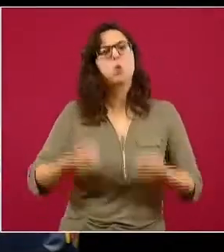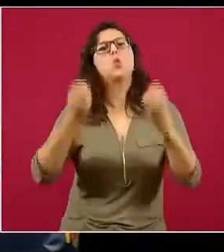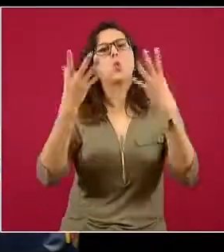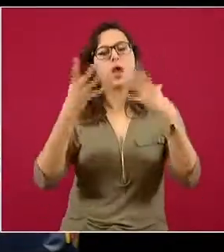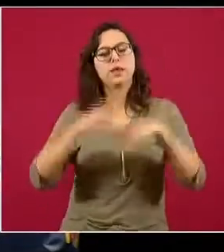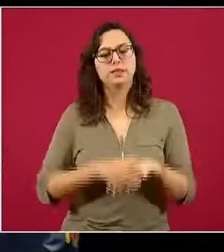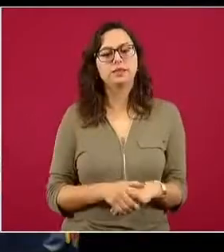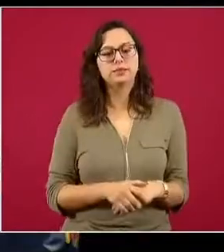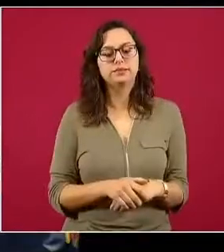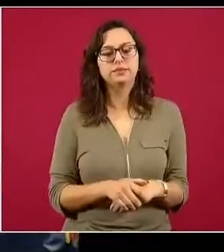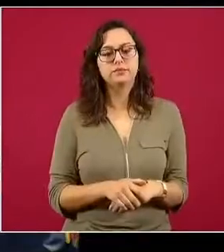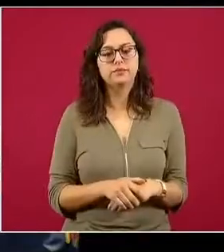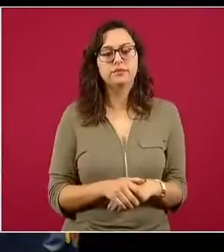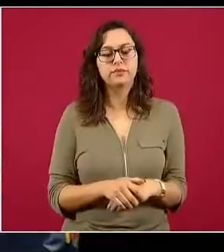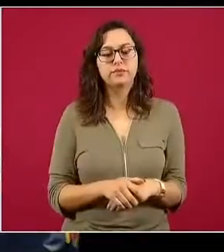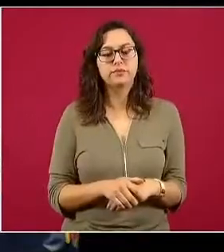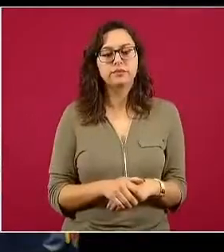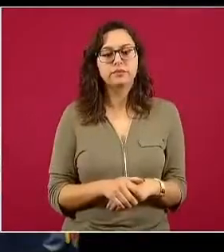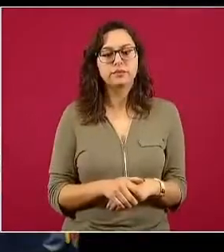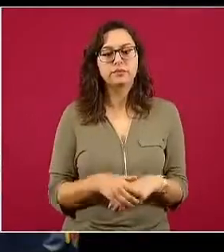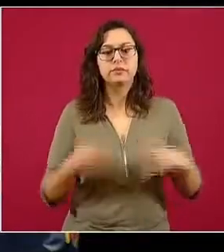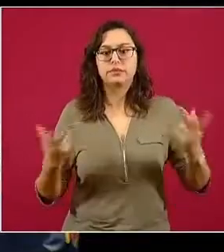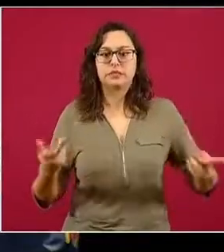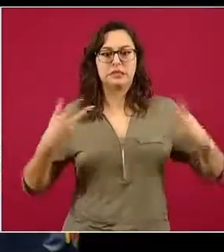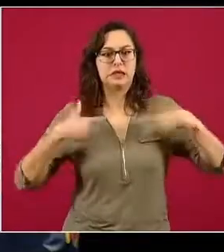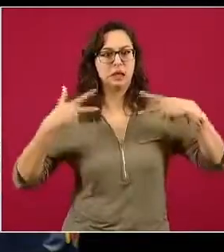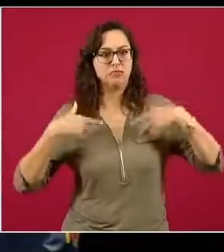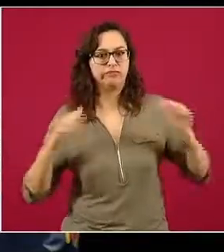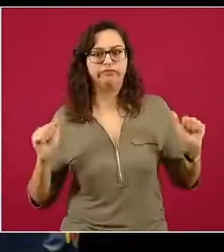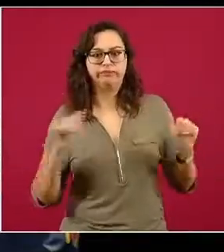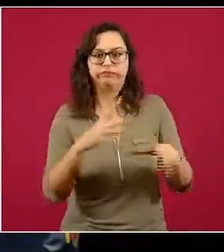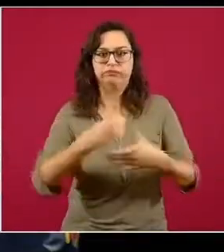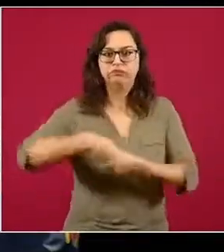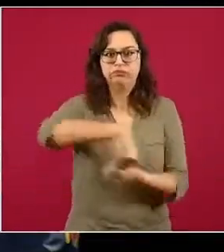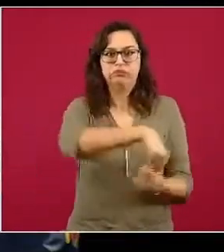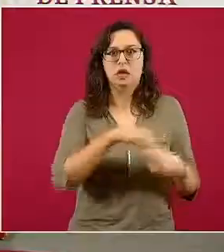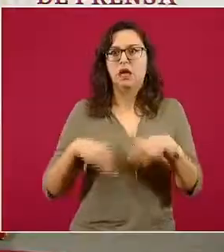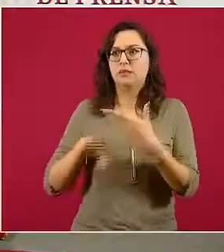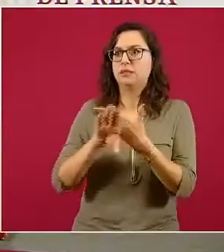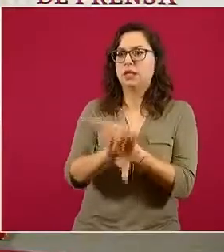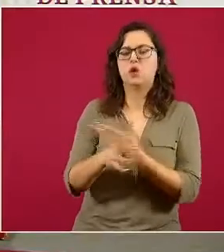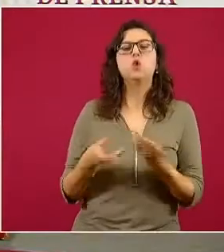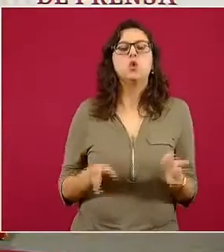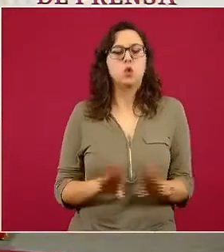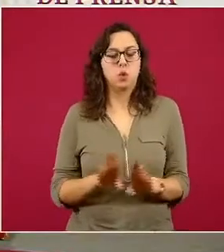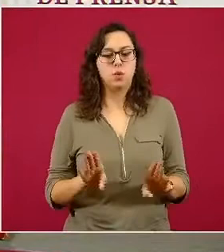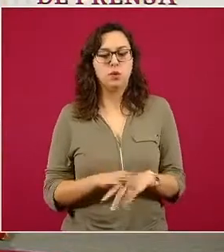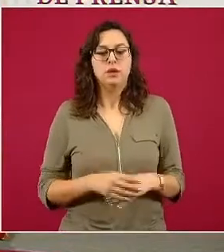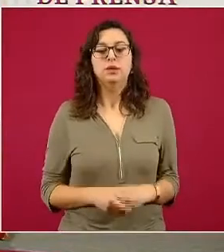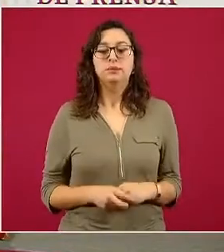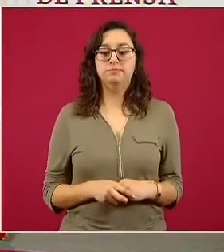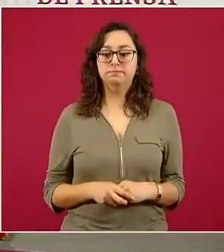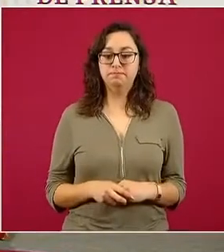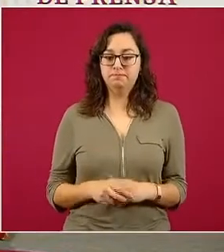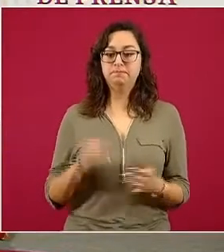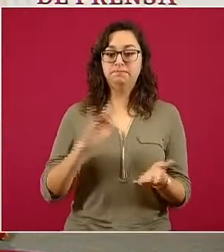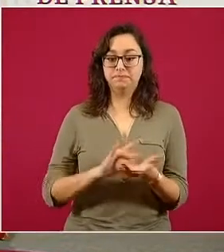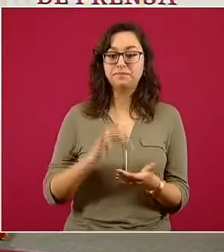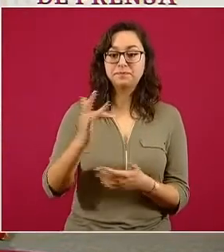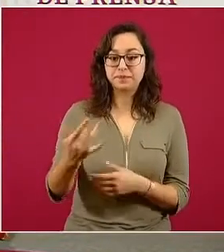que haya justamente conglomeraciones y que haya riesgos? Gracias. Gracias por las preguntas, Natalia Vitela, de